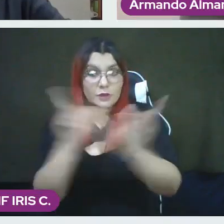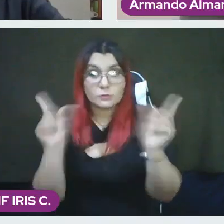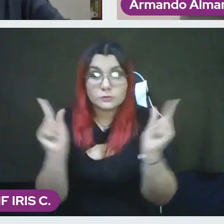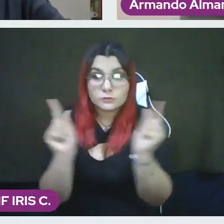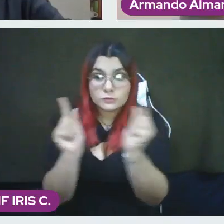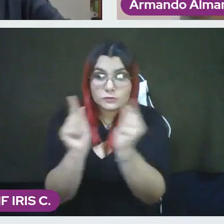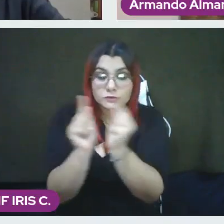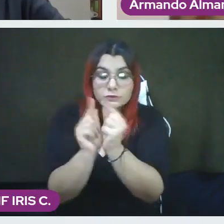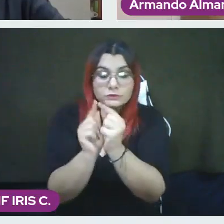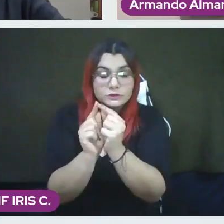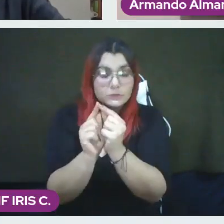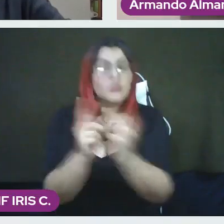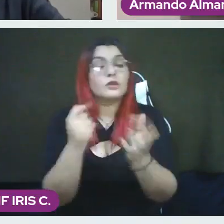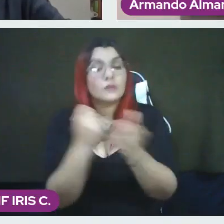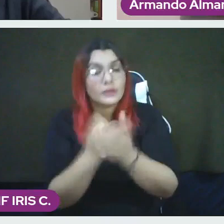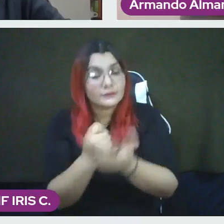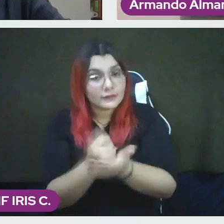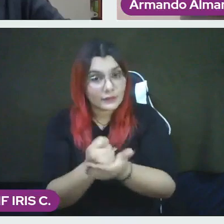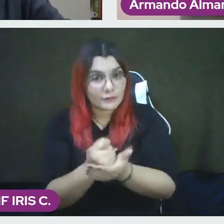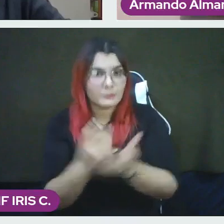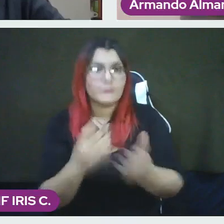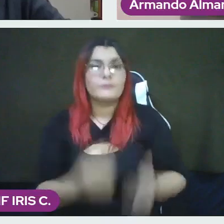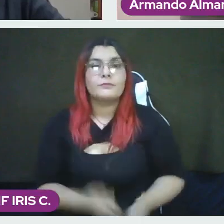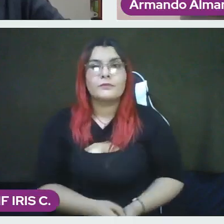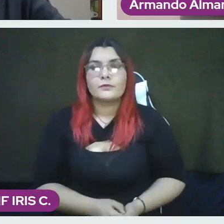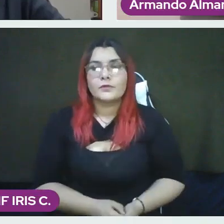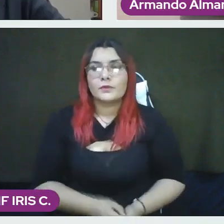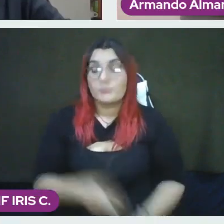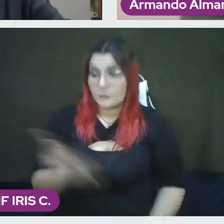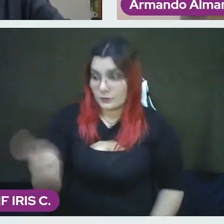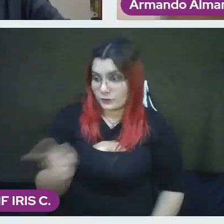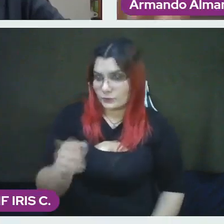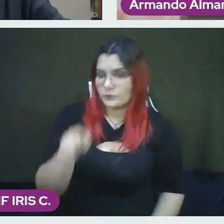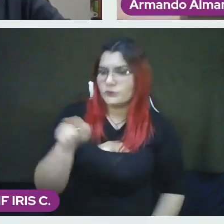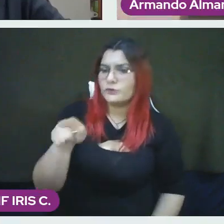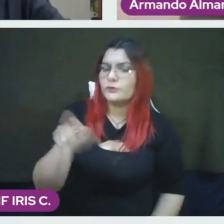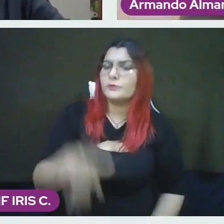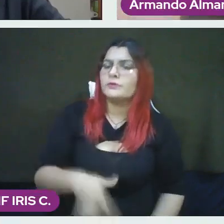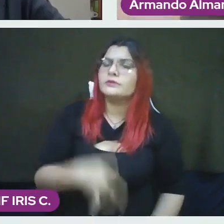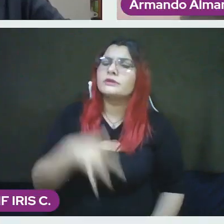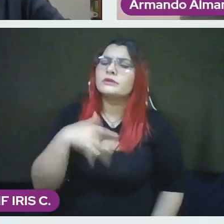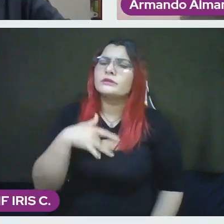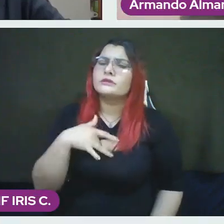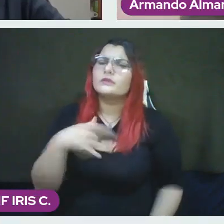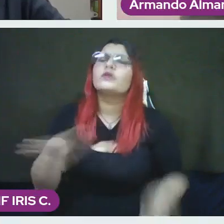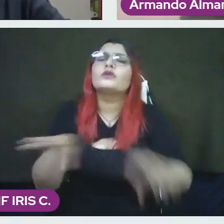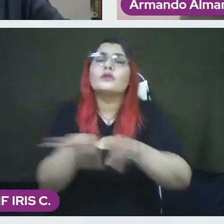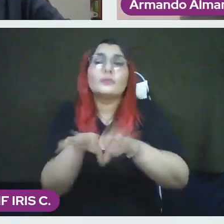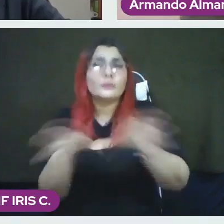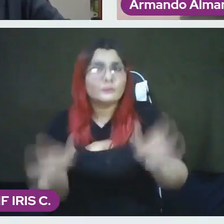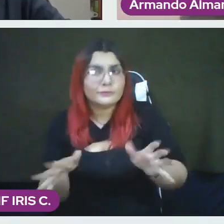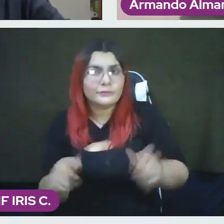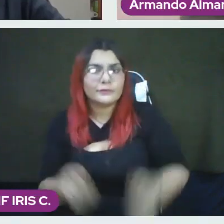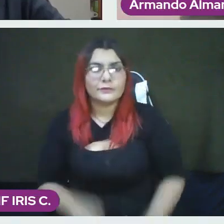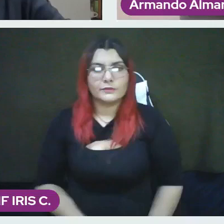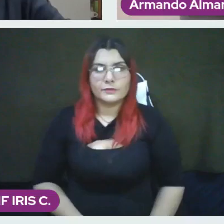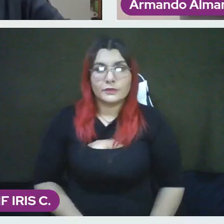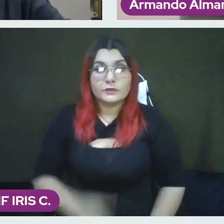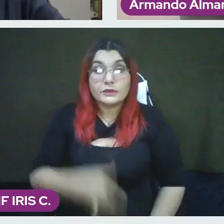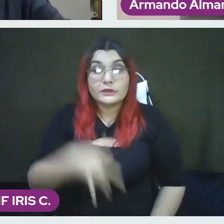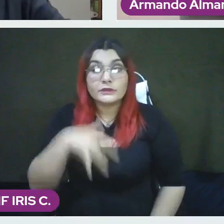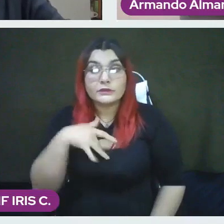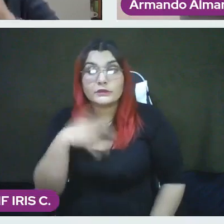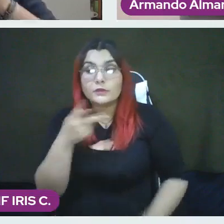pacientes, ¿cómo se siente? Y luego le pregunto, ¿y qué piensa de lo que hablamos? Porque